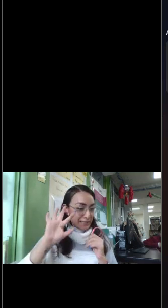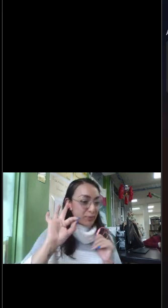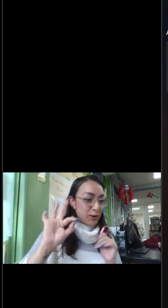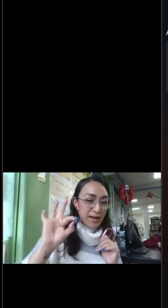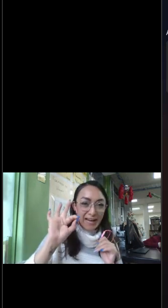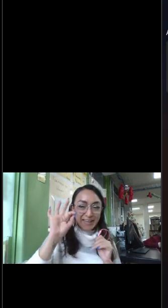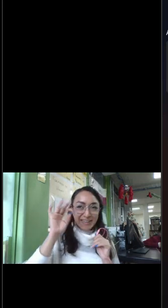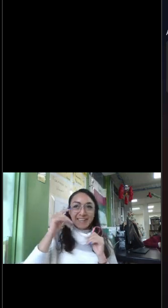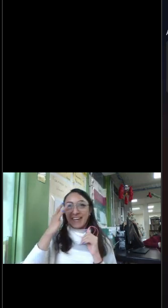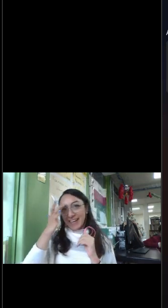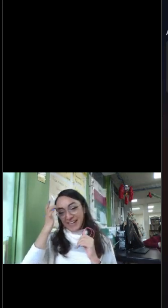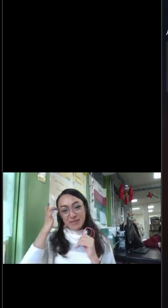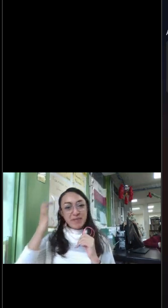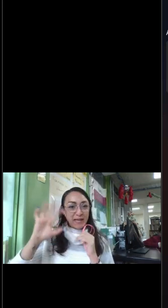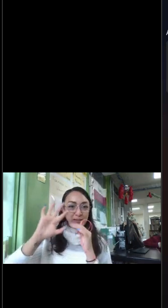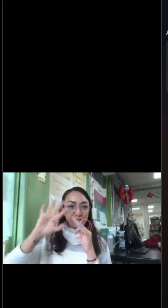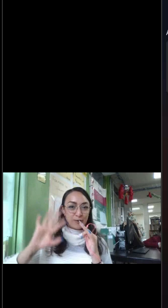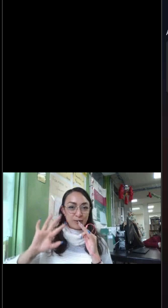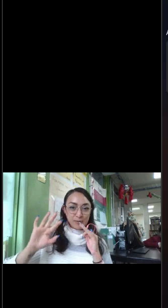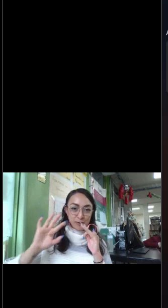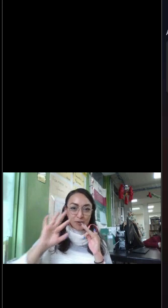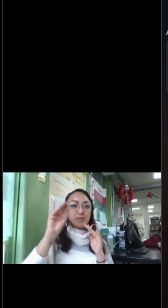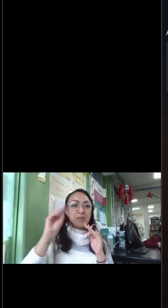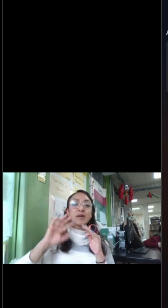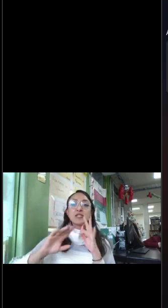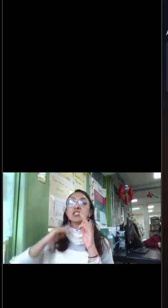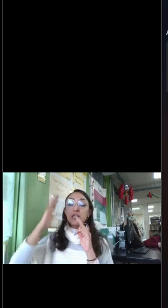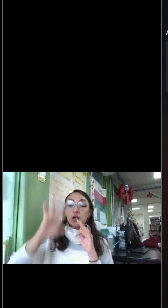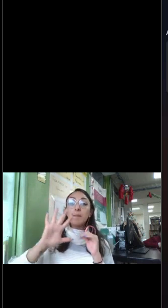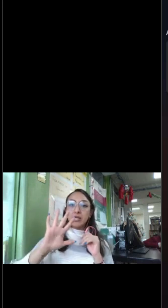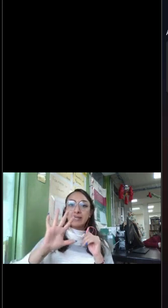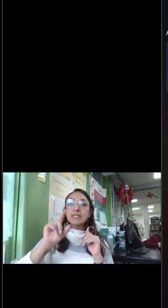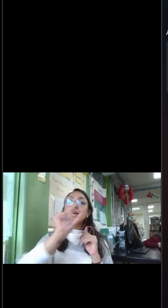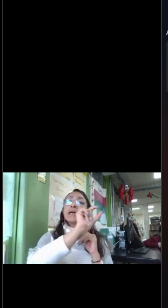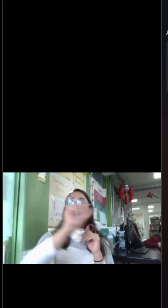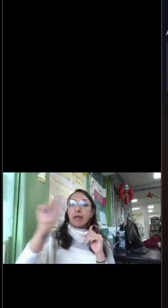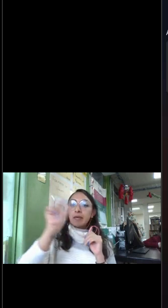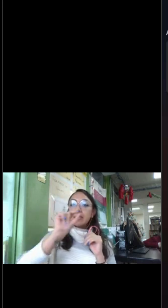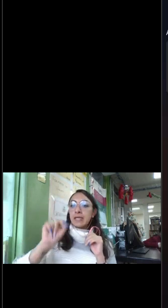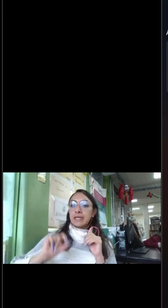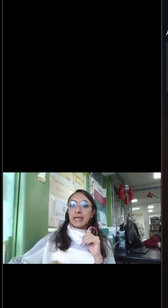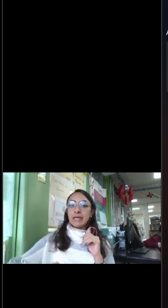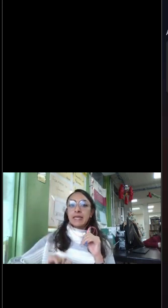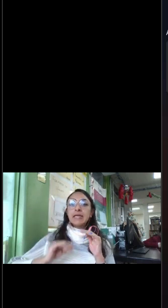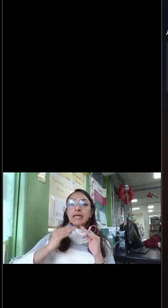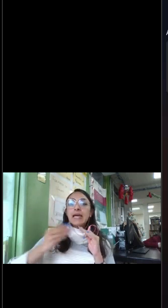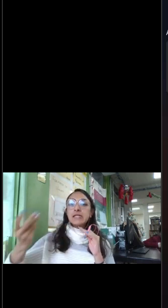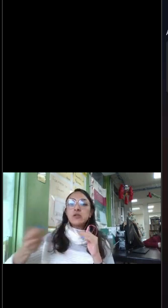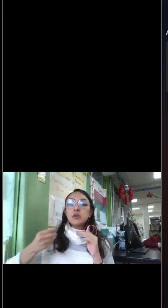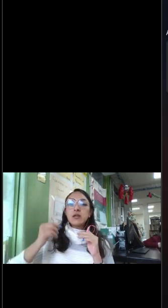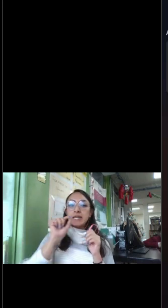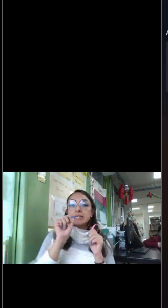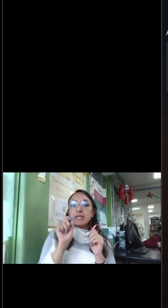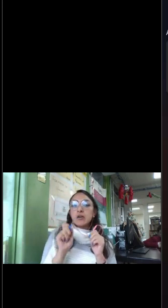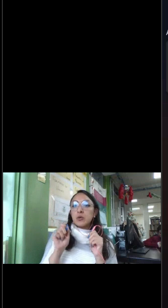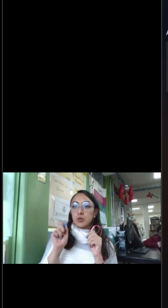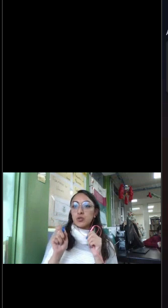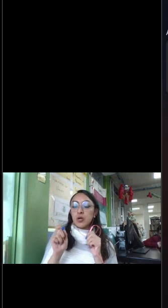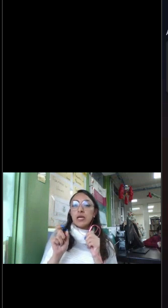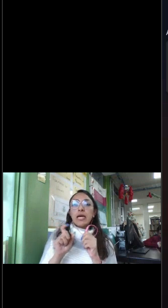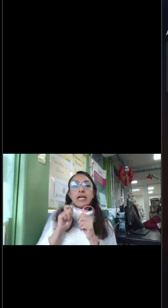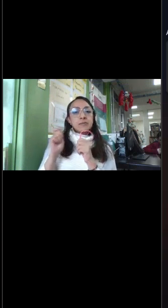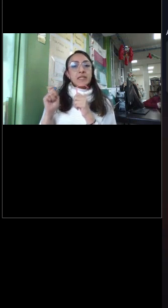Ahorita les pongo la ley para que nos acordemos todos. Pero bueno, son 5 componentes que vienen ahí en la ley y esas van a ser